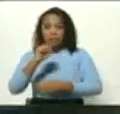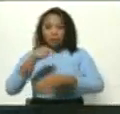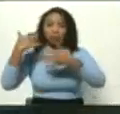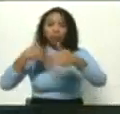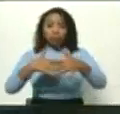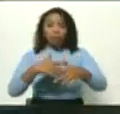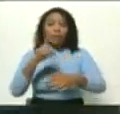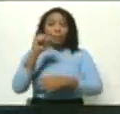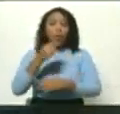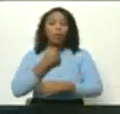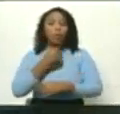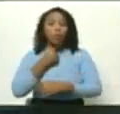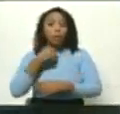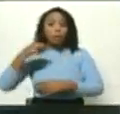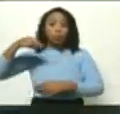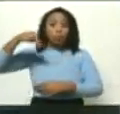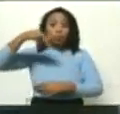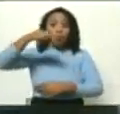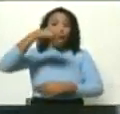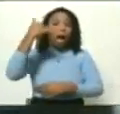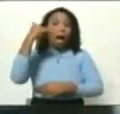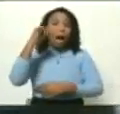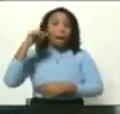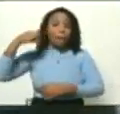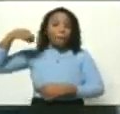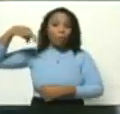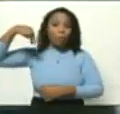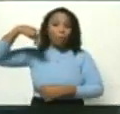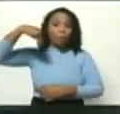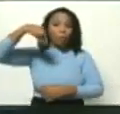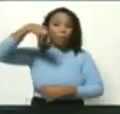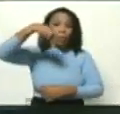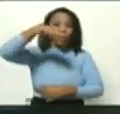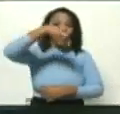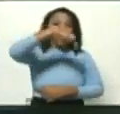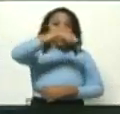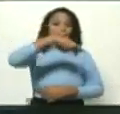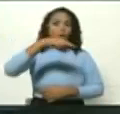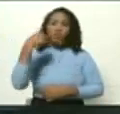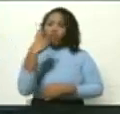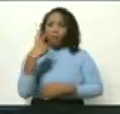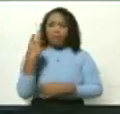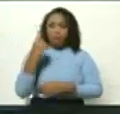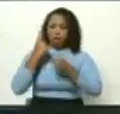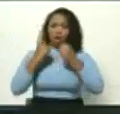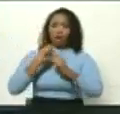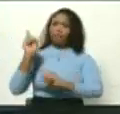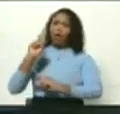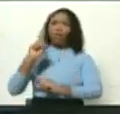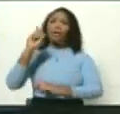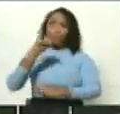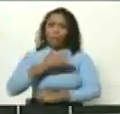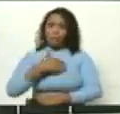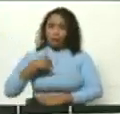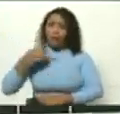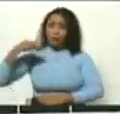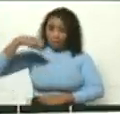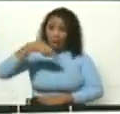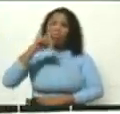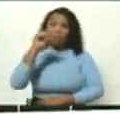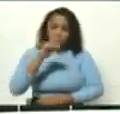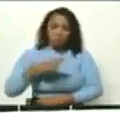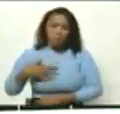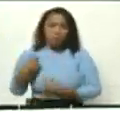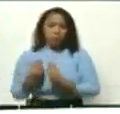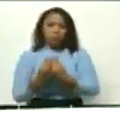a los que nos gusta caminar, también tenemos la caminata. Ah, no es puro maratonista. Así es. Los que quieran caminar también van a